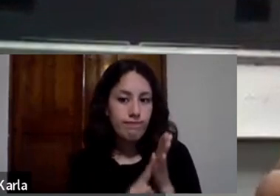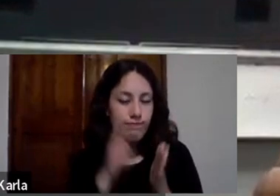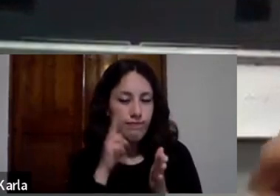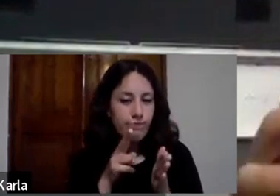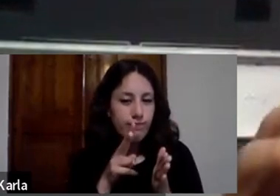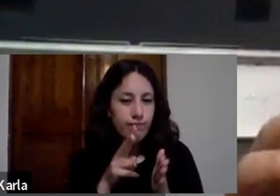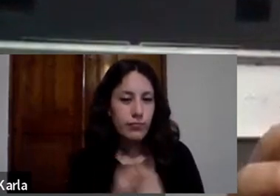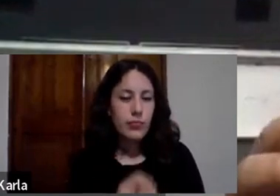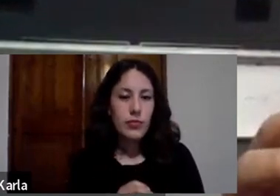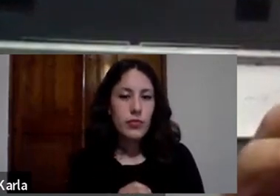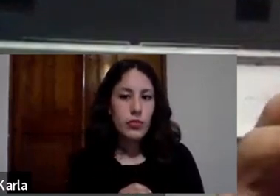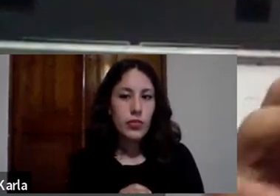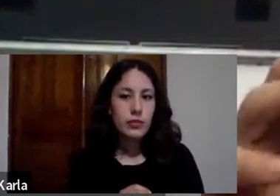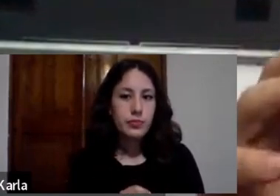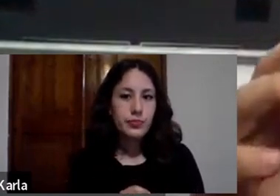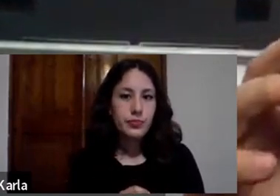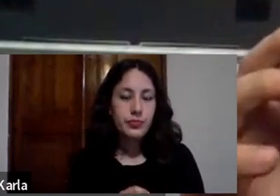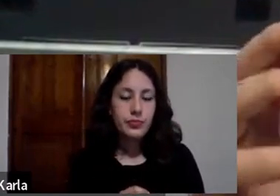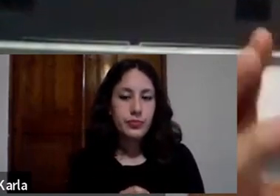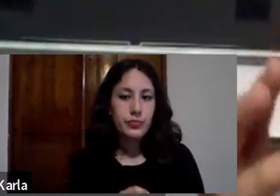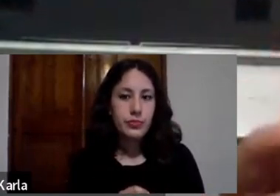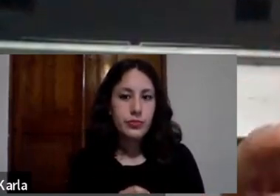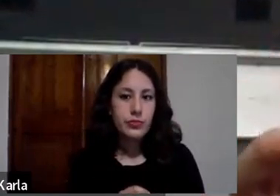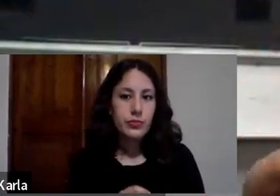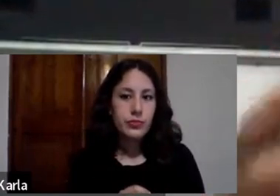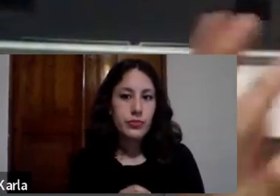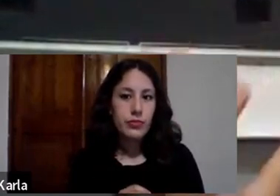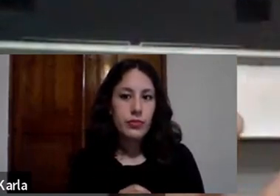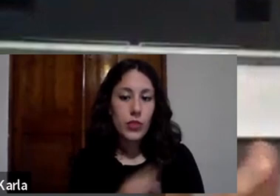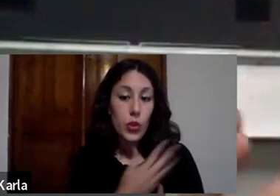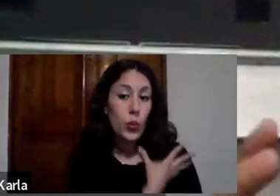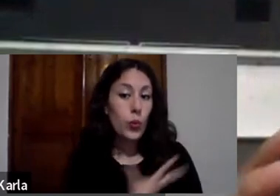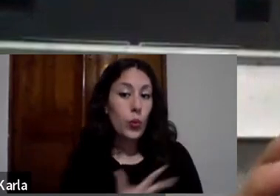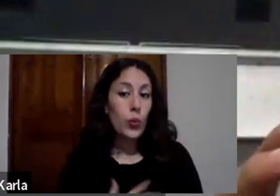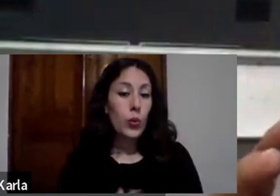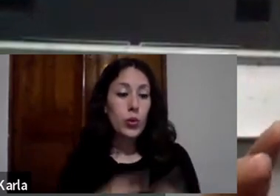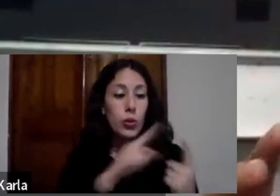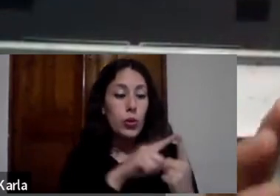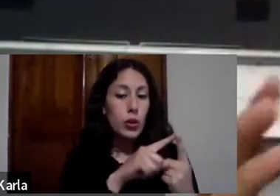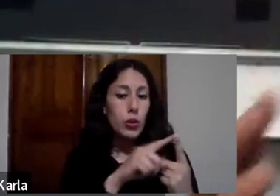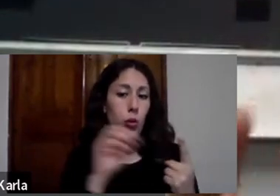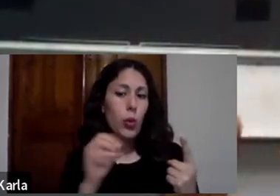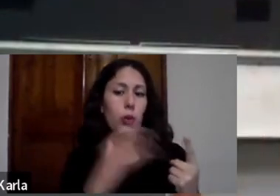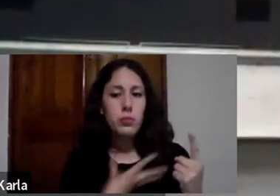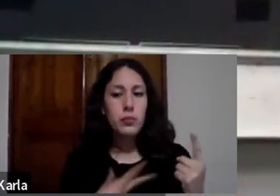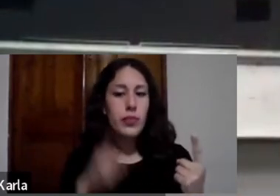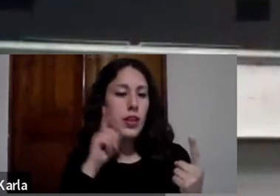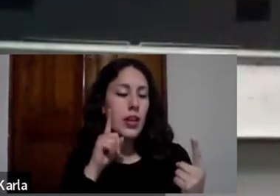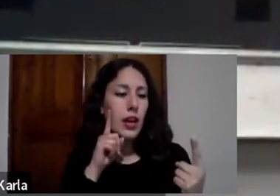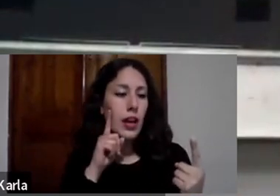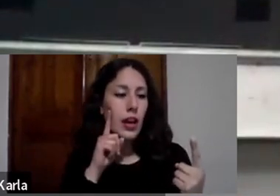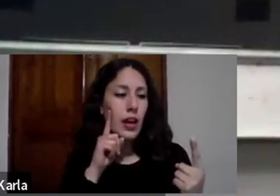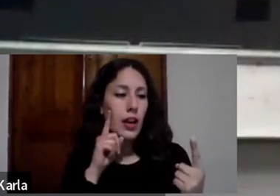cómo es la reacción de un hijo o de una hija ante el abrazo de tu